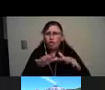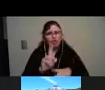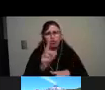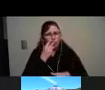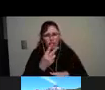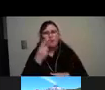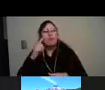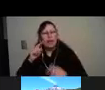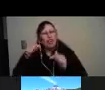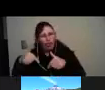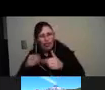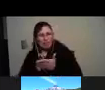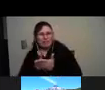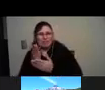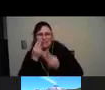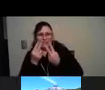estamos hablando, ¿ya?